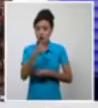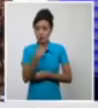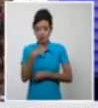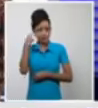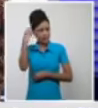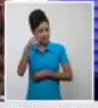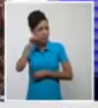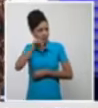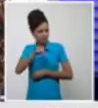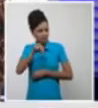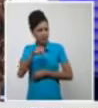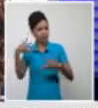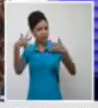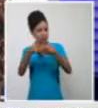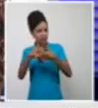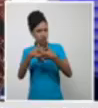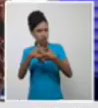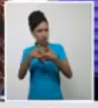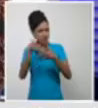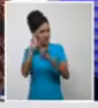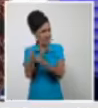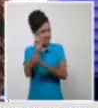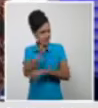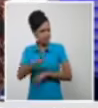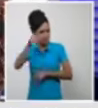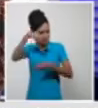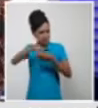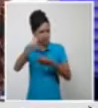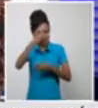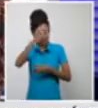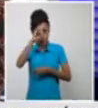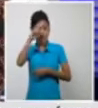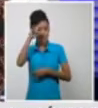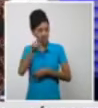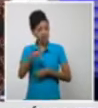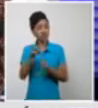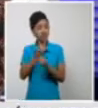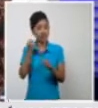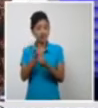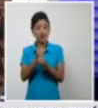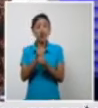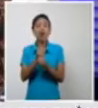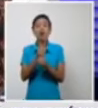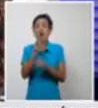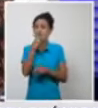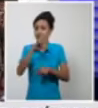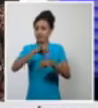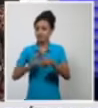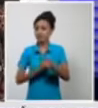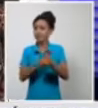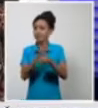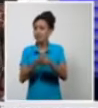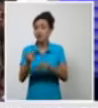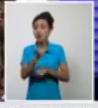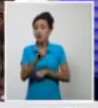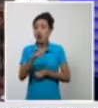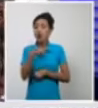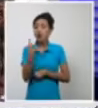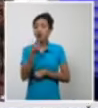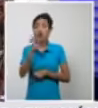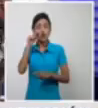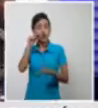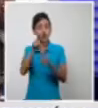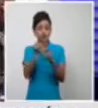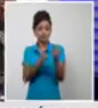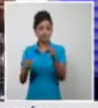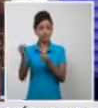están? Pero estamos, las ciencias sociales en Cuba están en la batalla frente al COVID. y tenemos 8 objetivos fundamentales.